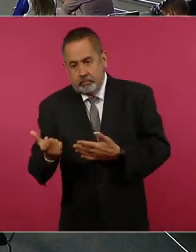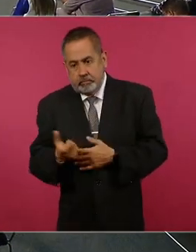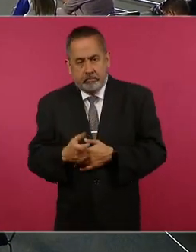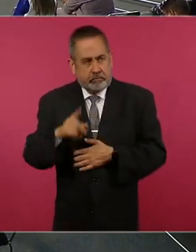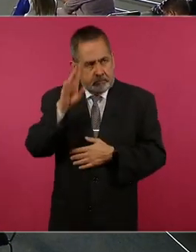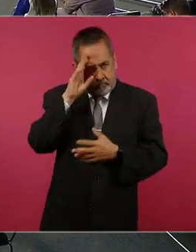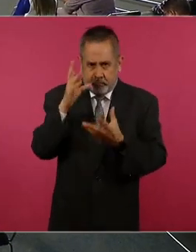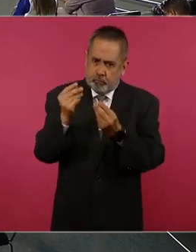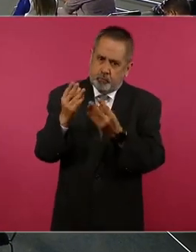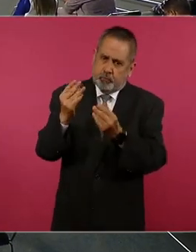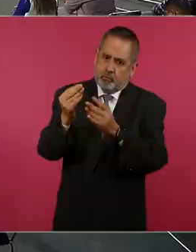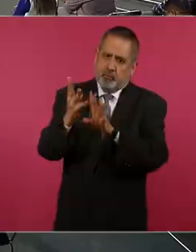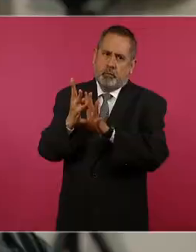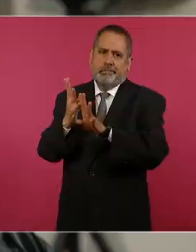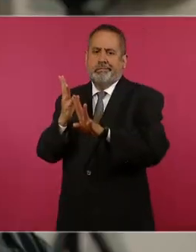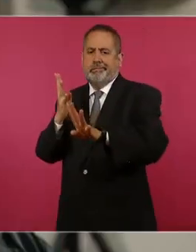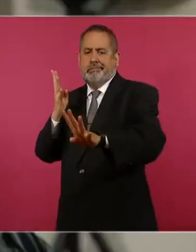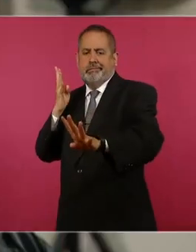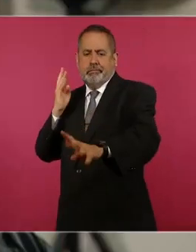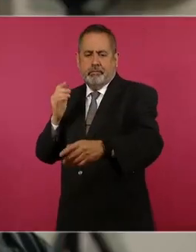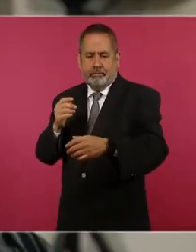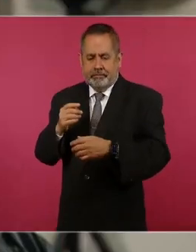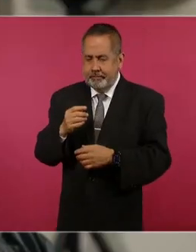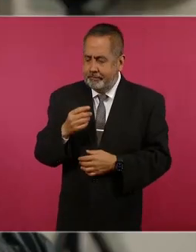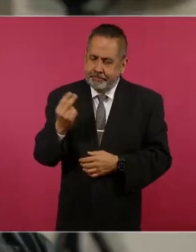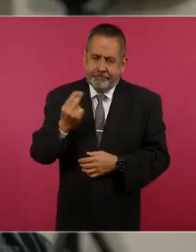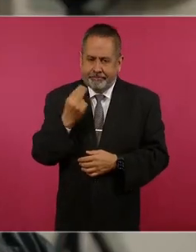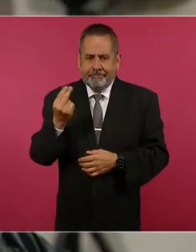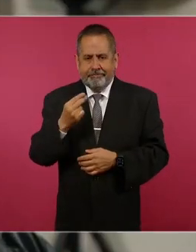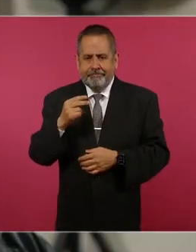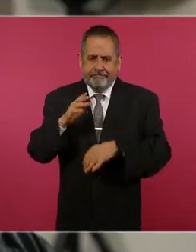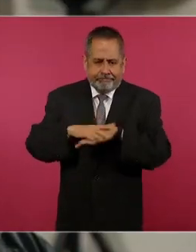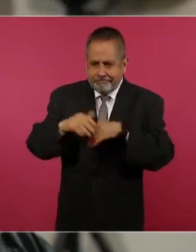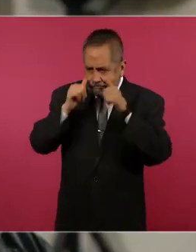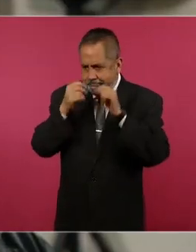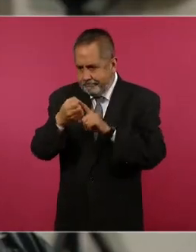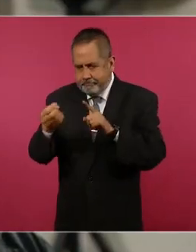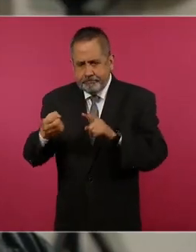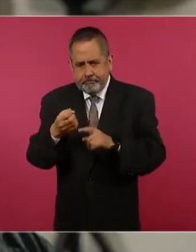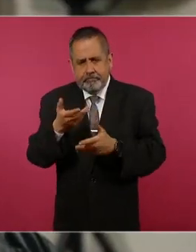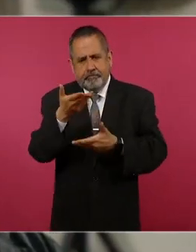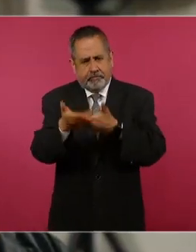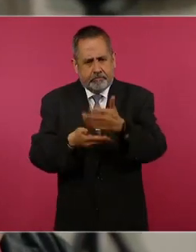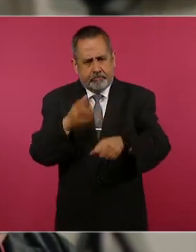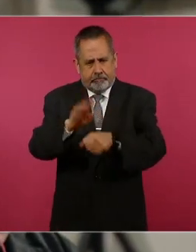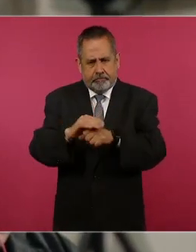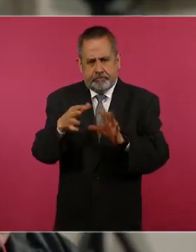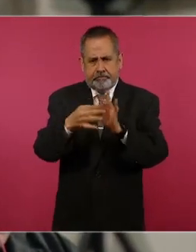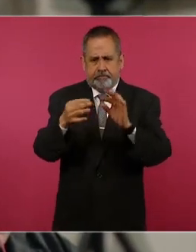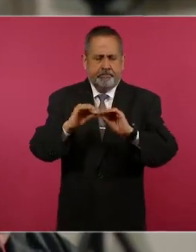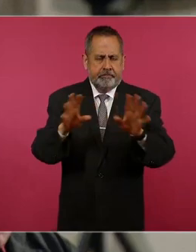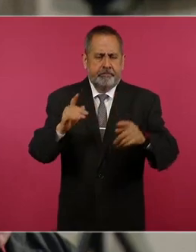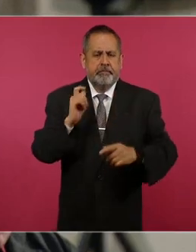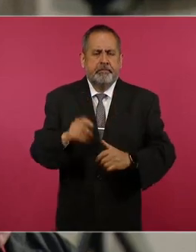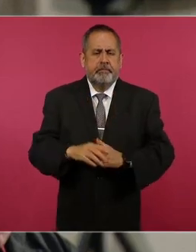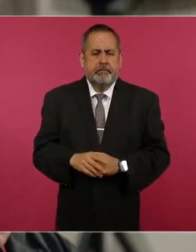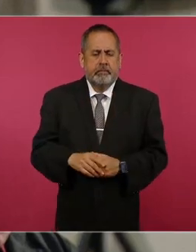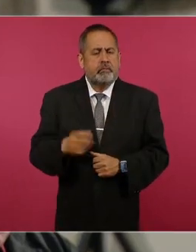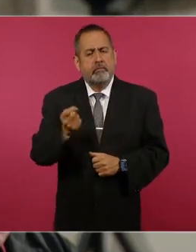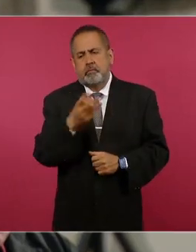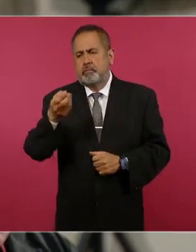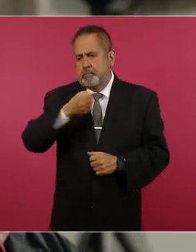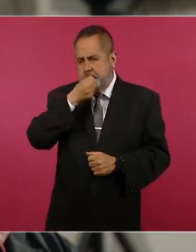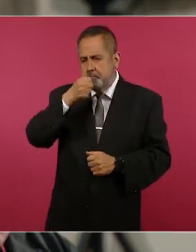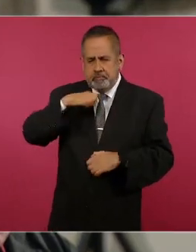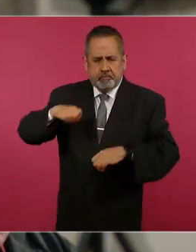significativa, lo que genera diversas necesidades que debemos abordar. Permítame explicarle, señor presidente. Algunos adultos